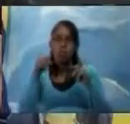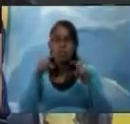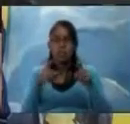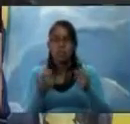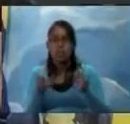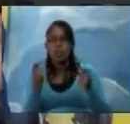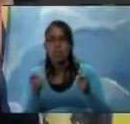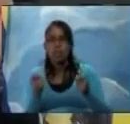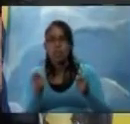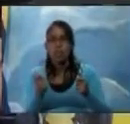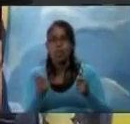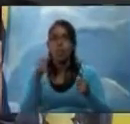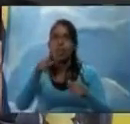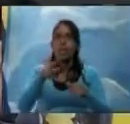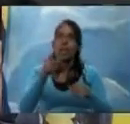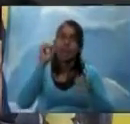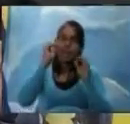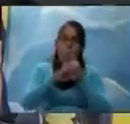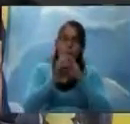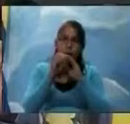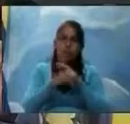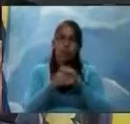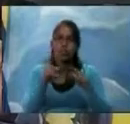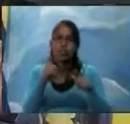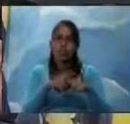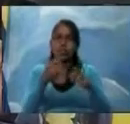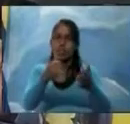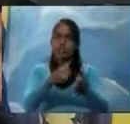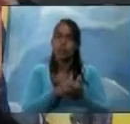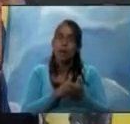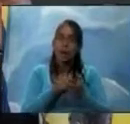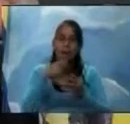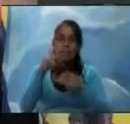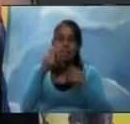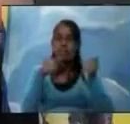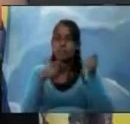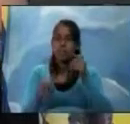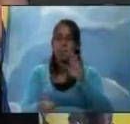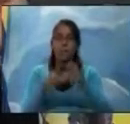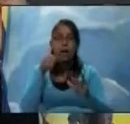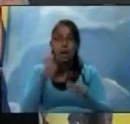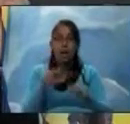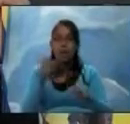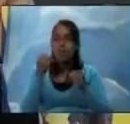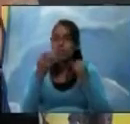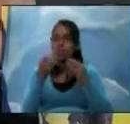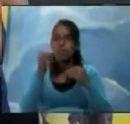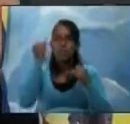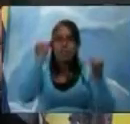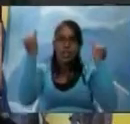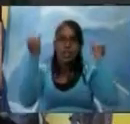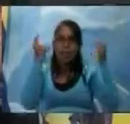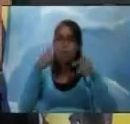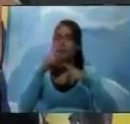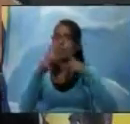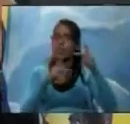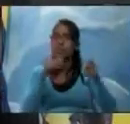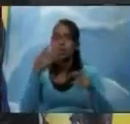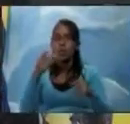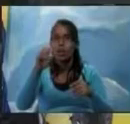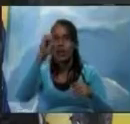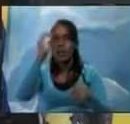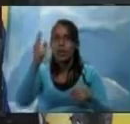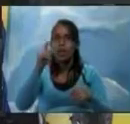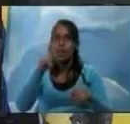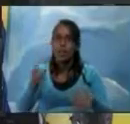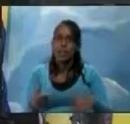dinero en el banco, eso va a ganar intereses. Mira, hay muchas ideas para multiplicar lo que